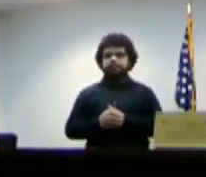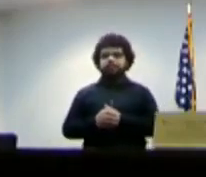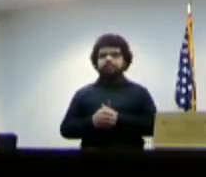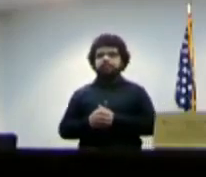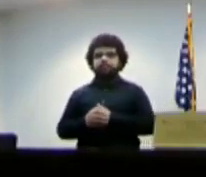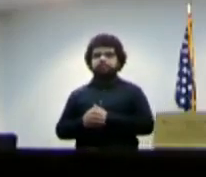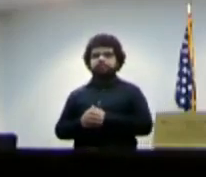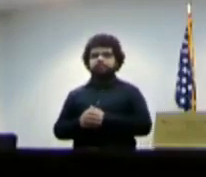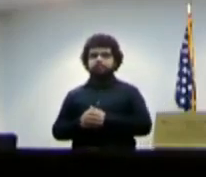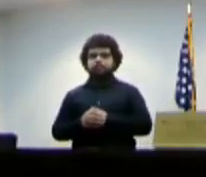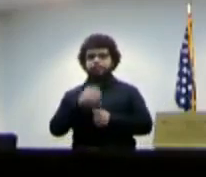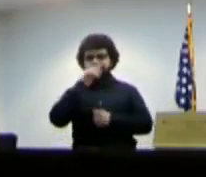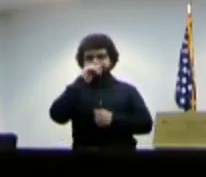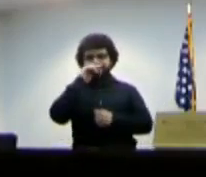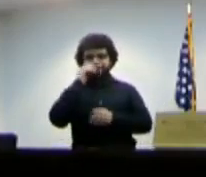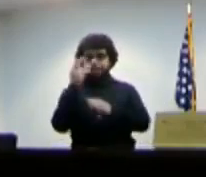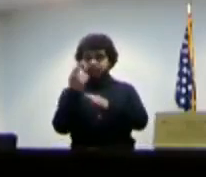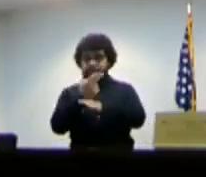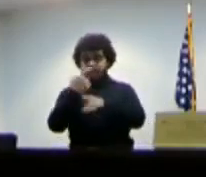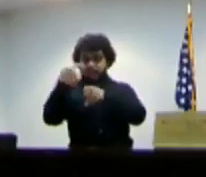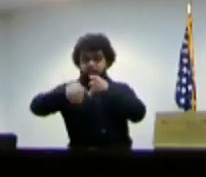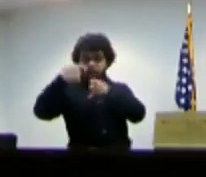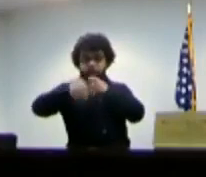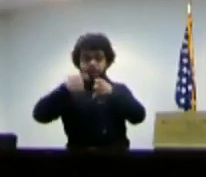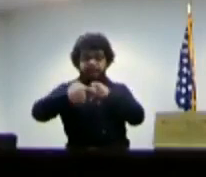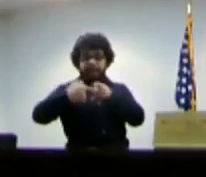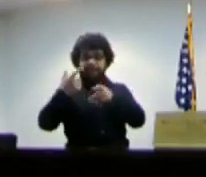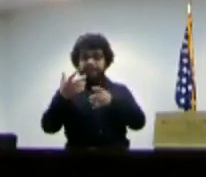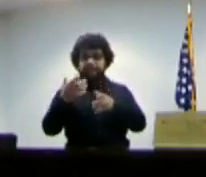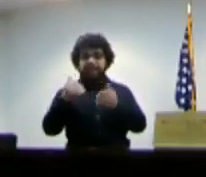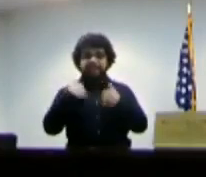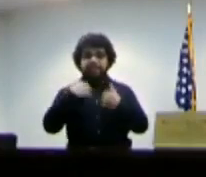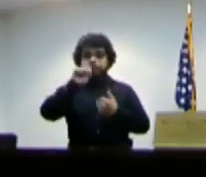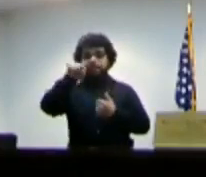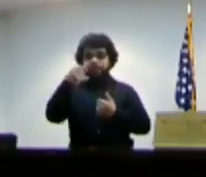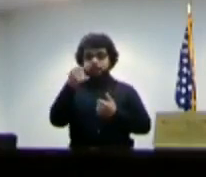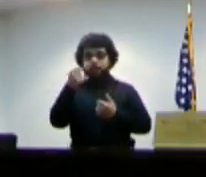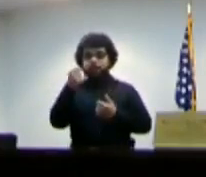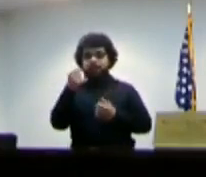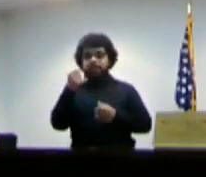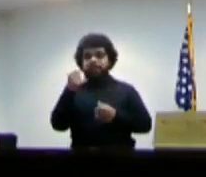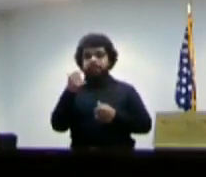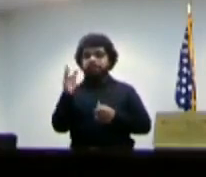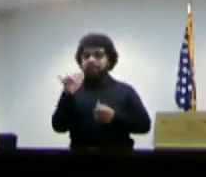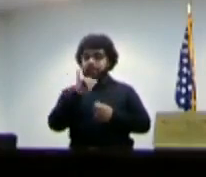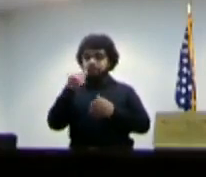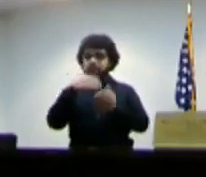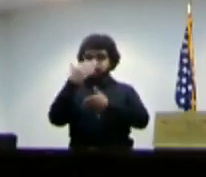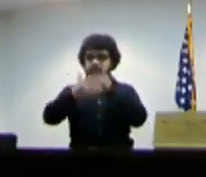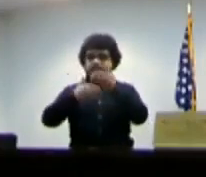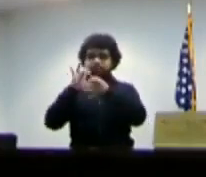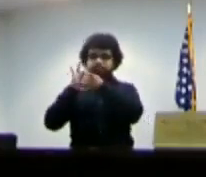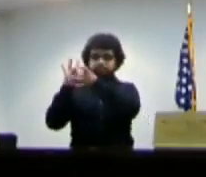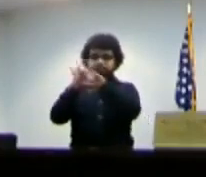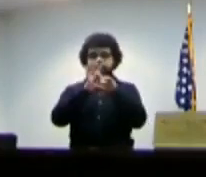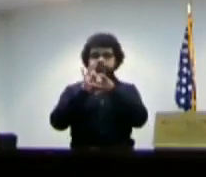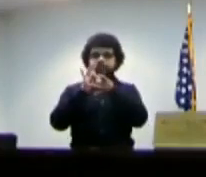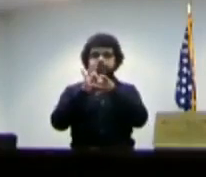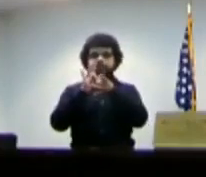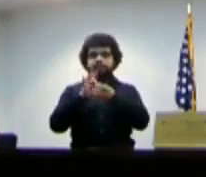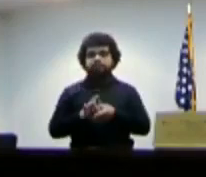En el caso de las turbinas de combustión que también hay en San Juan, que son parte del ciclo combinado,